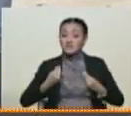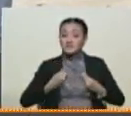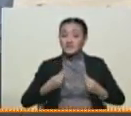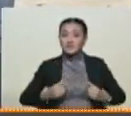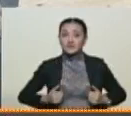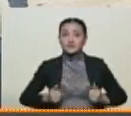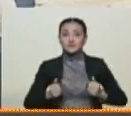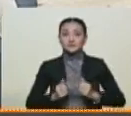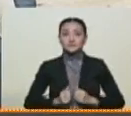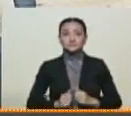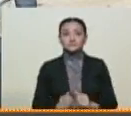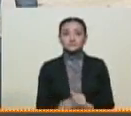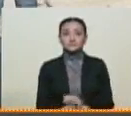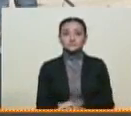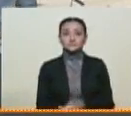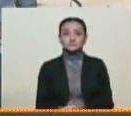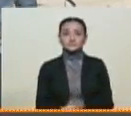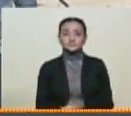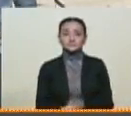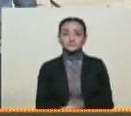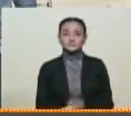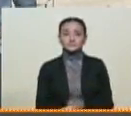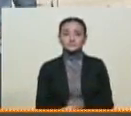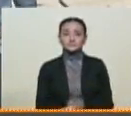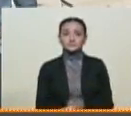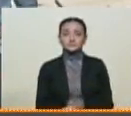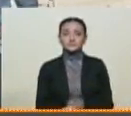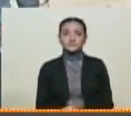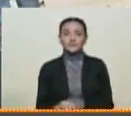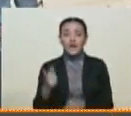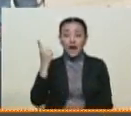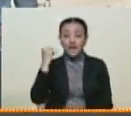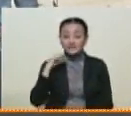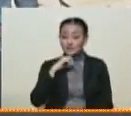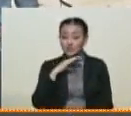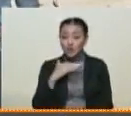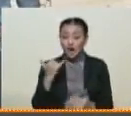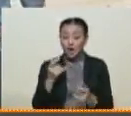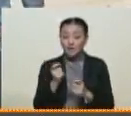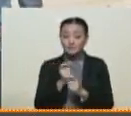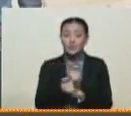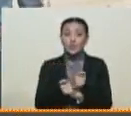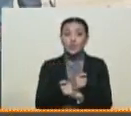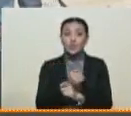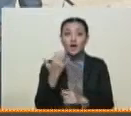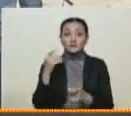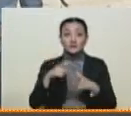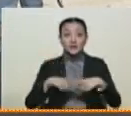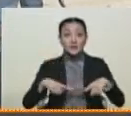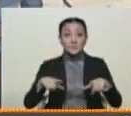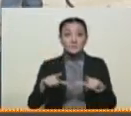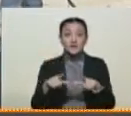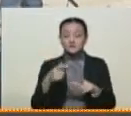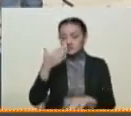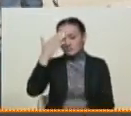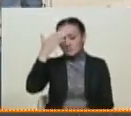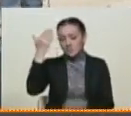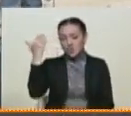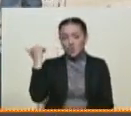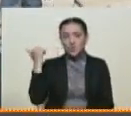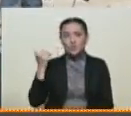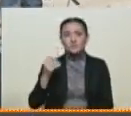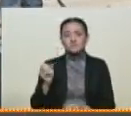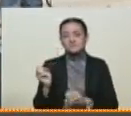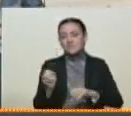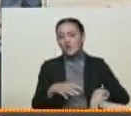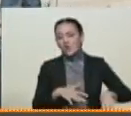haciendo, contando de lo que esto era antes y de lo que es ahora. Antes era un espacio para el olvido, para el